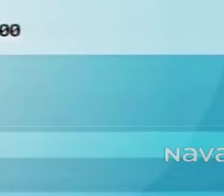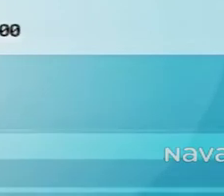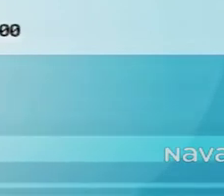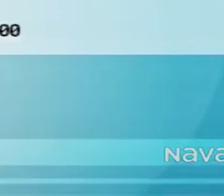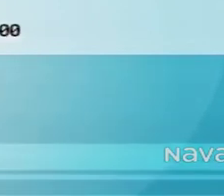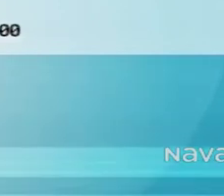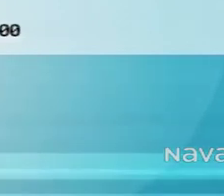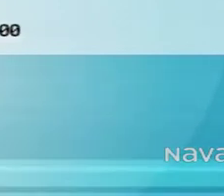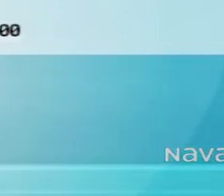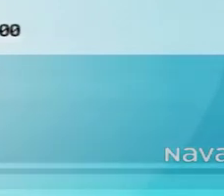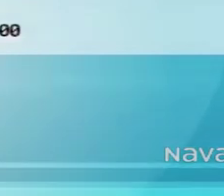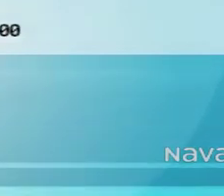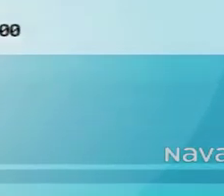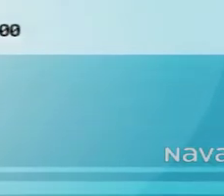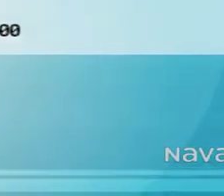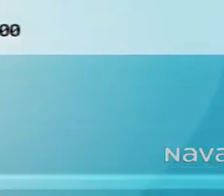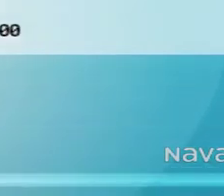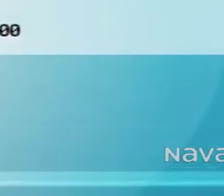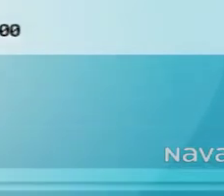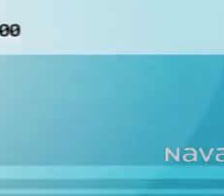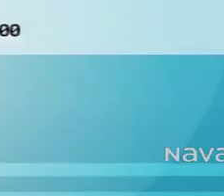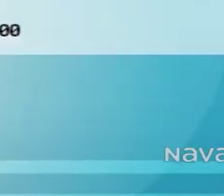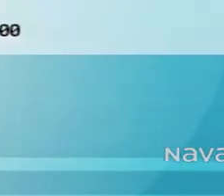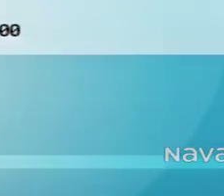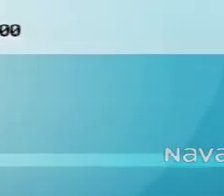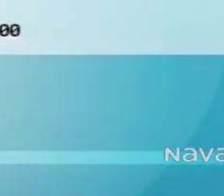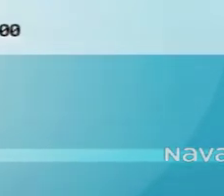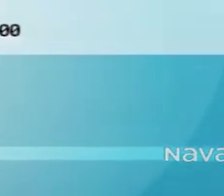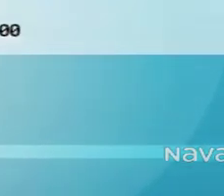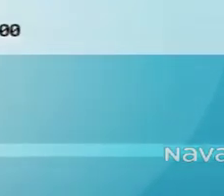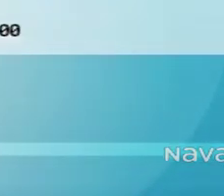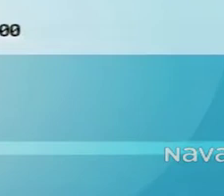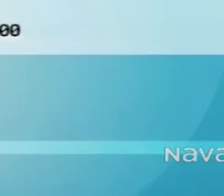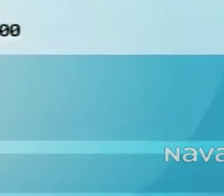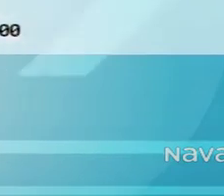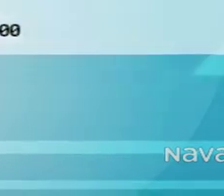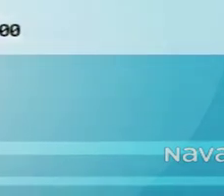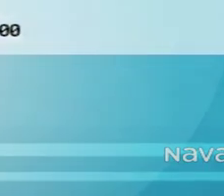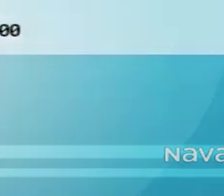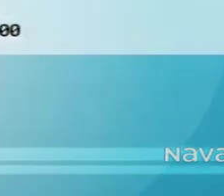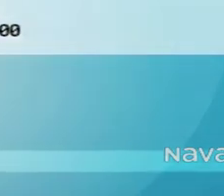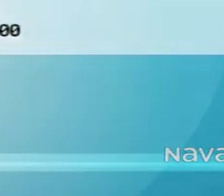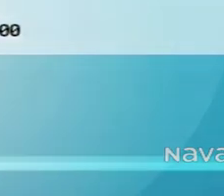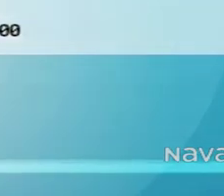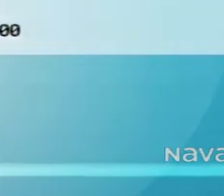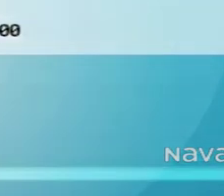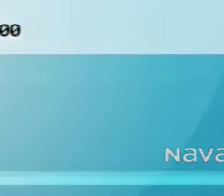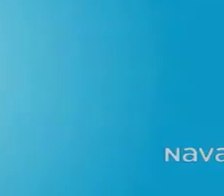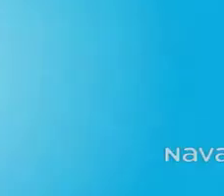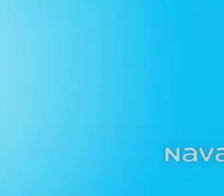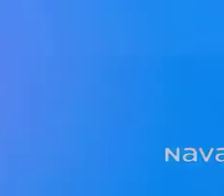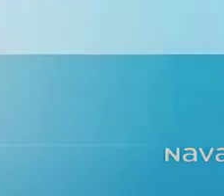mi negocio. En él conocerás todo lo relacionado con presupuestos de inversiones, previsiones financieras y gestión.